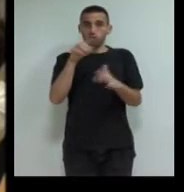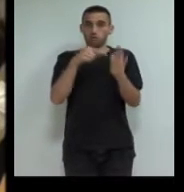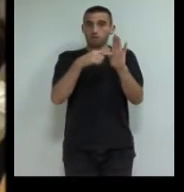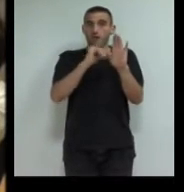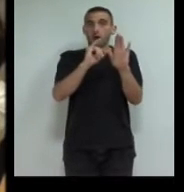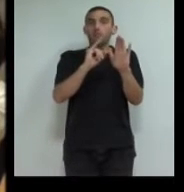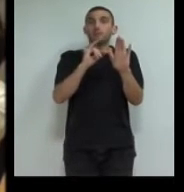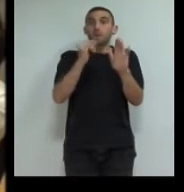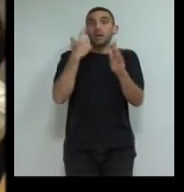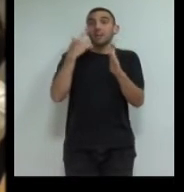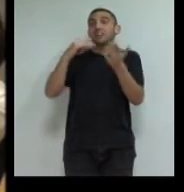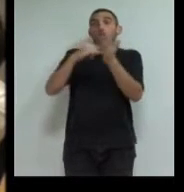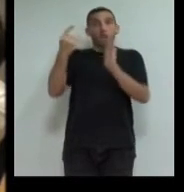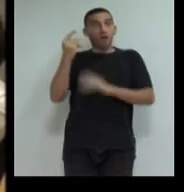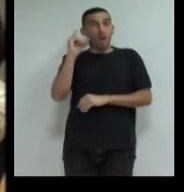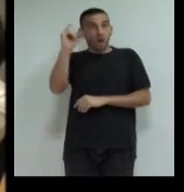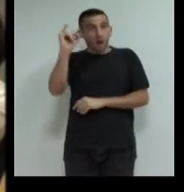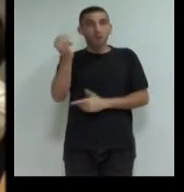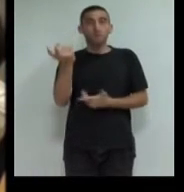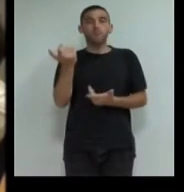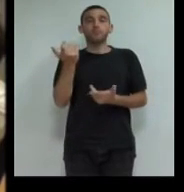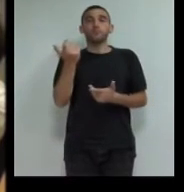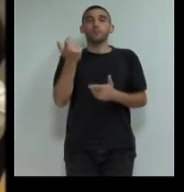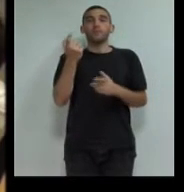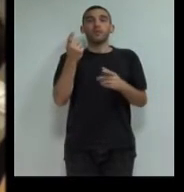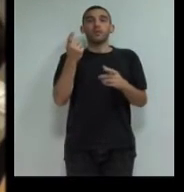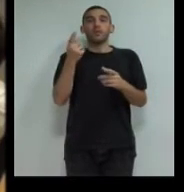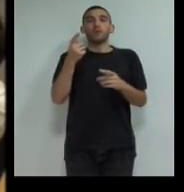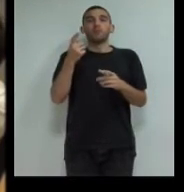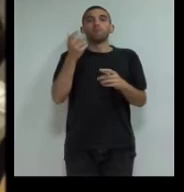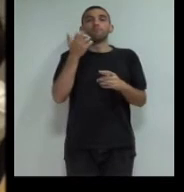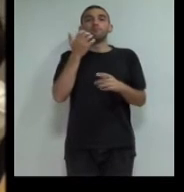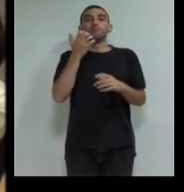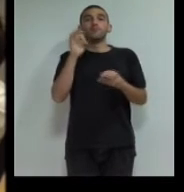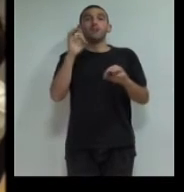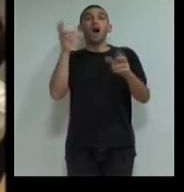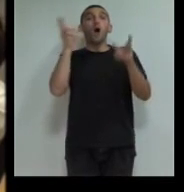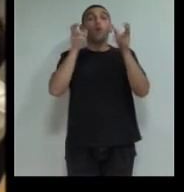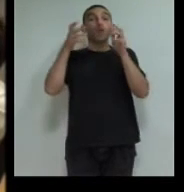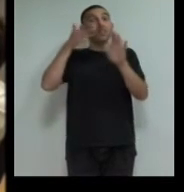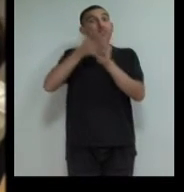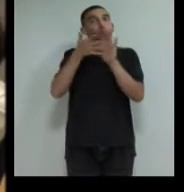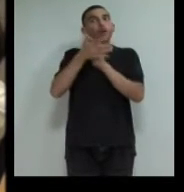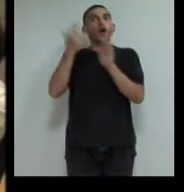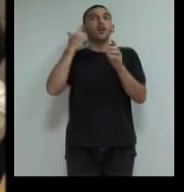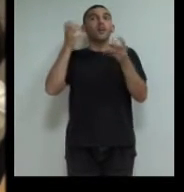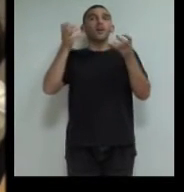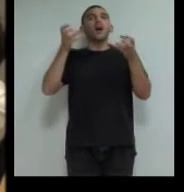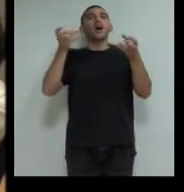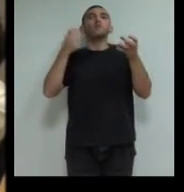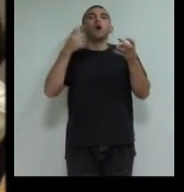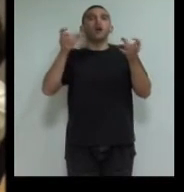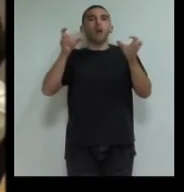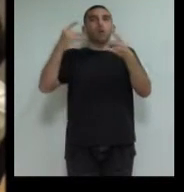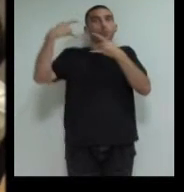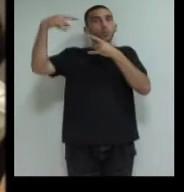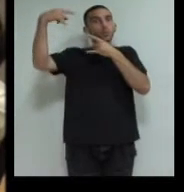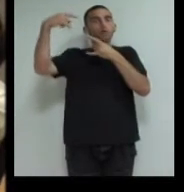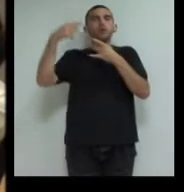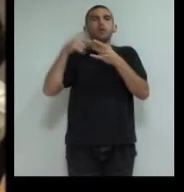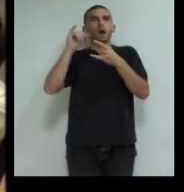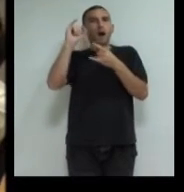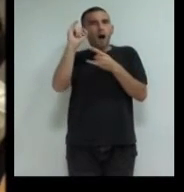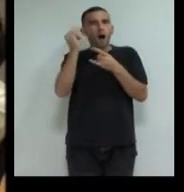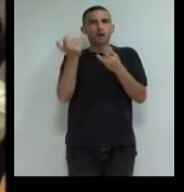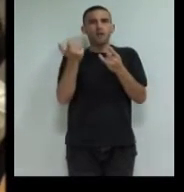La tecnología existe, la radiofrecuencia que utilizamos en las audiodescripciones, todo eso está. Ahora hace falta